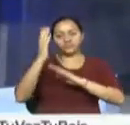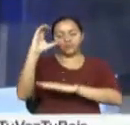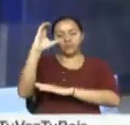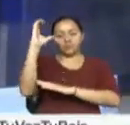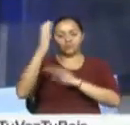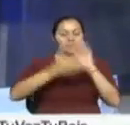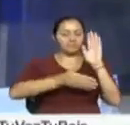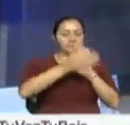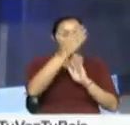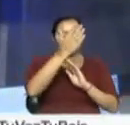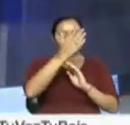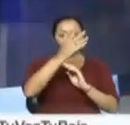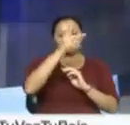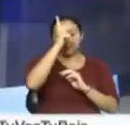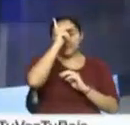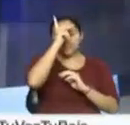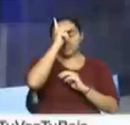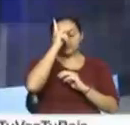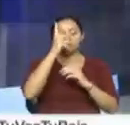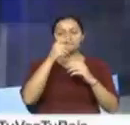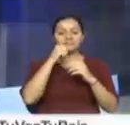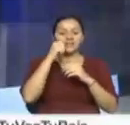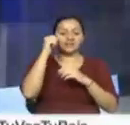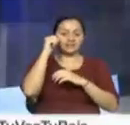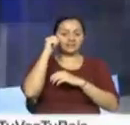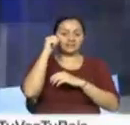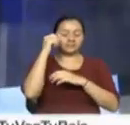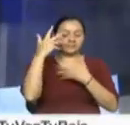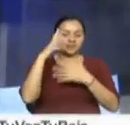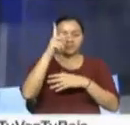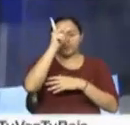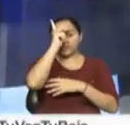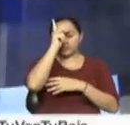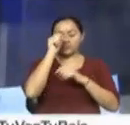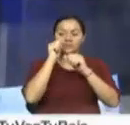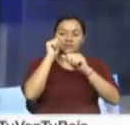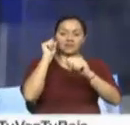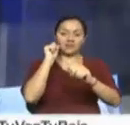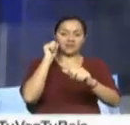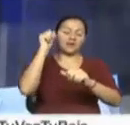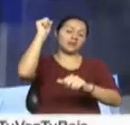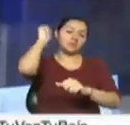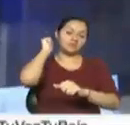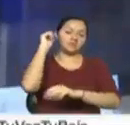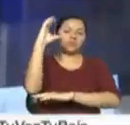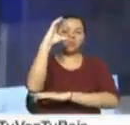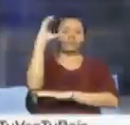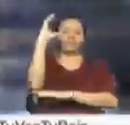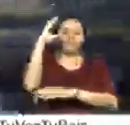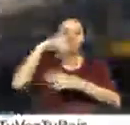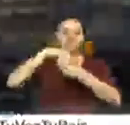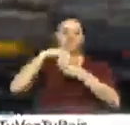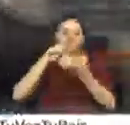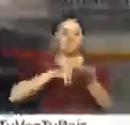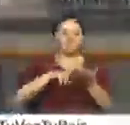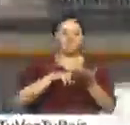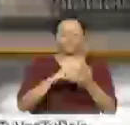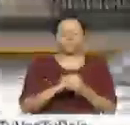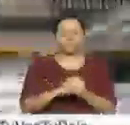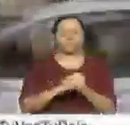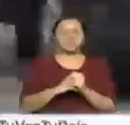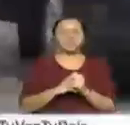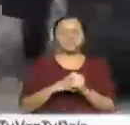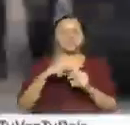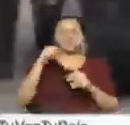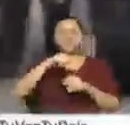se reunió con Pedro Pablo Kuczynski en Perú y previamente lo hizo con Juan Manuel Santos en Colombia. En la Casa de